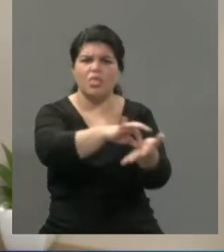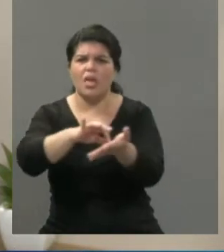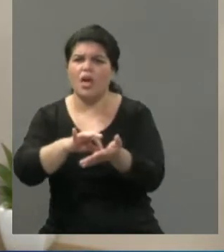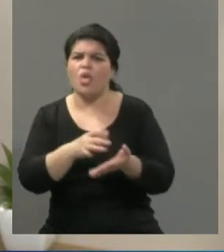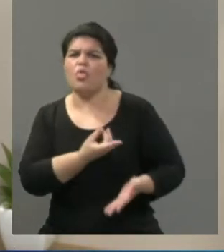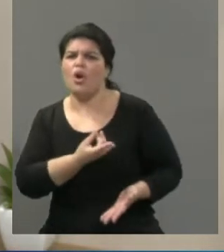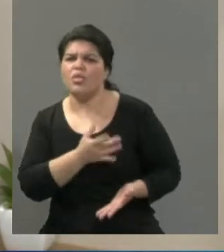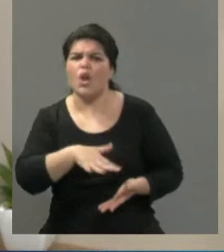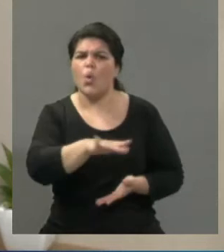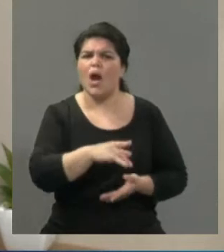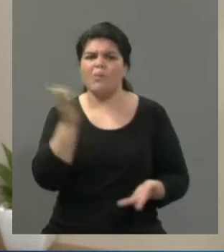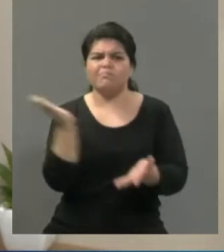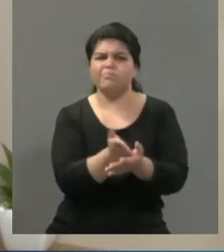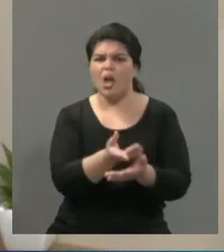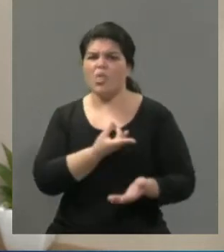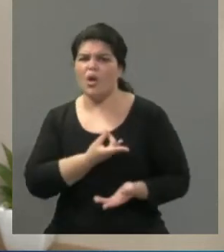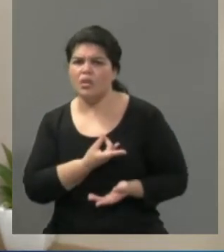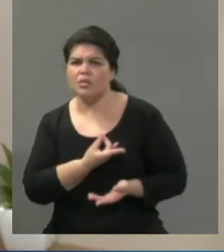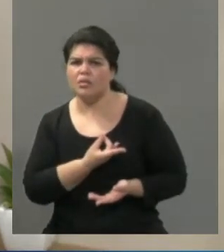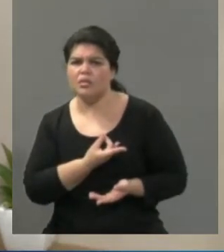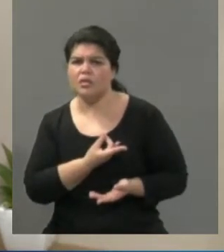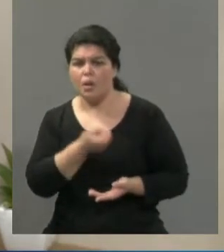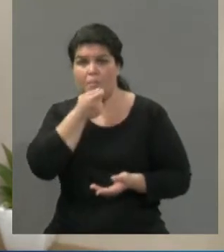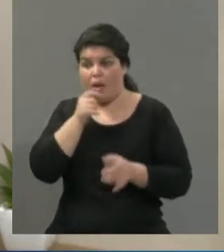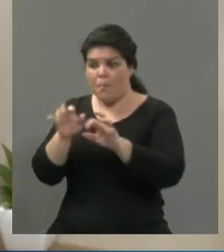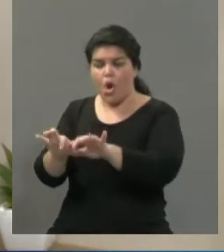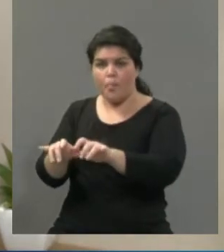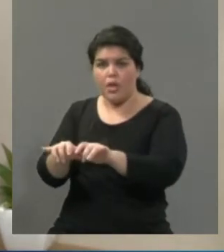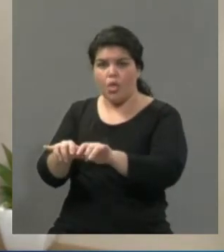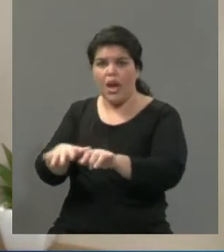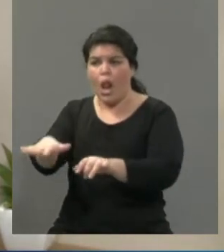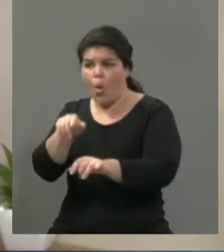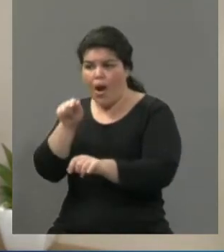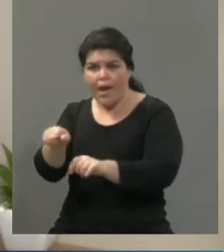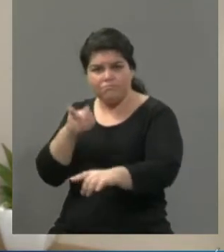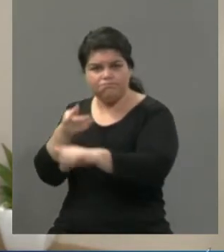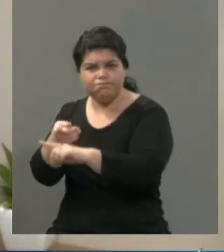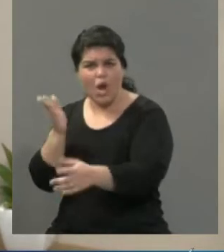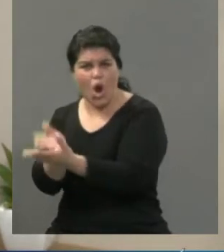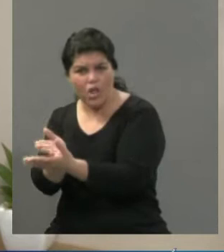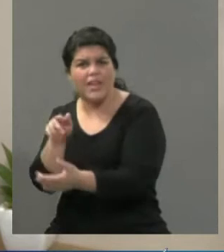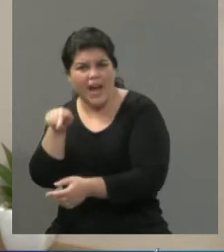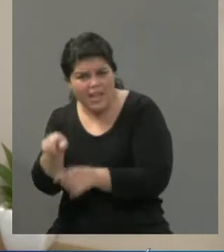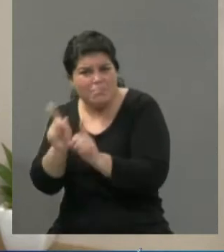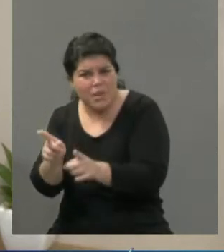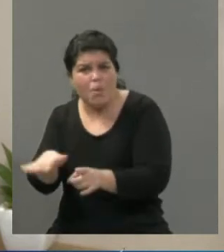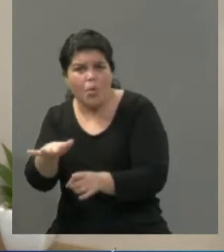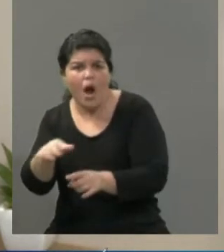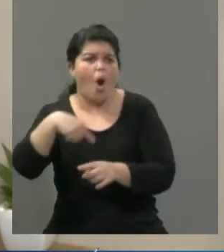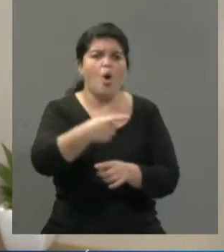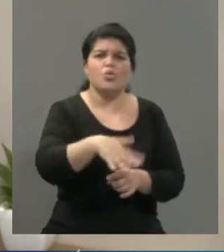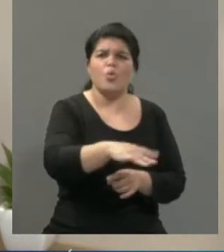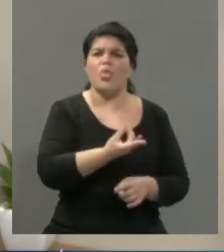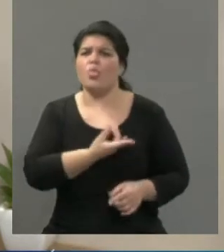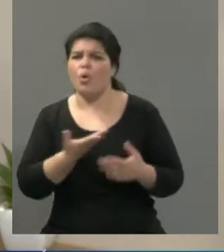se agredió, en donde se aloja el servidor, por ejemplo, tal cual. A través de Julia, ¿no? Julia, lo que yo pensaba cuando estabas planteando el